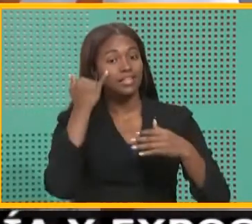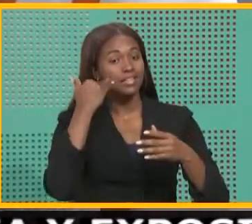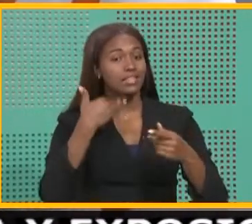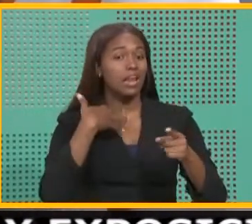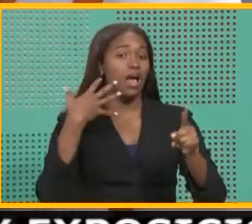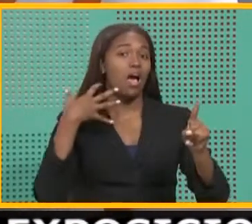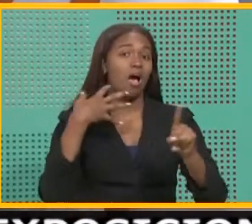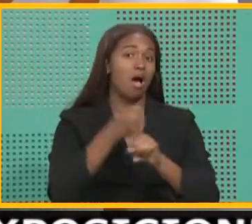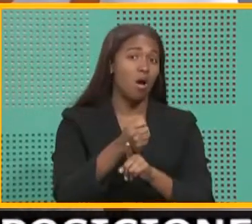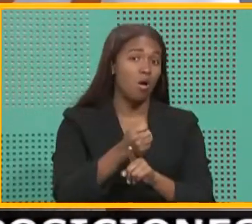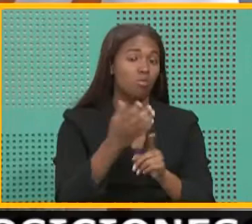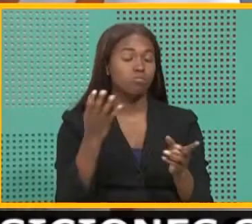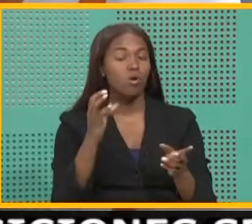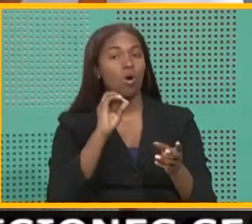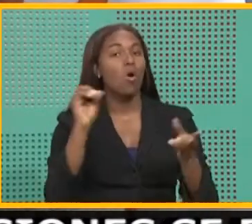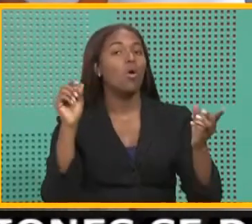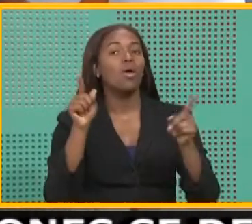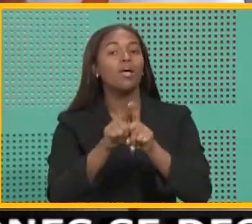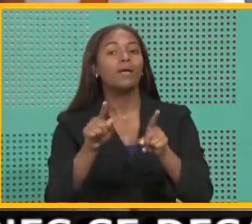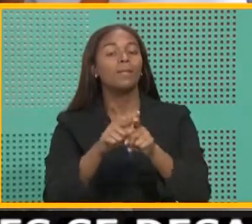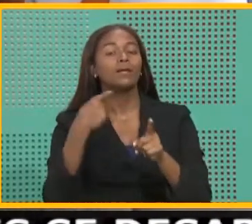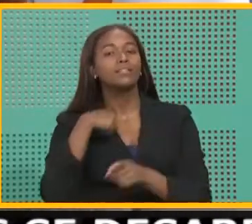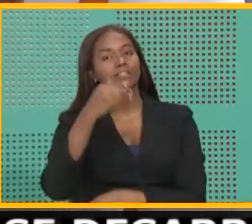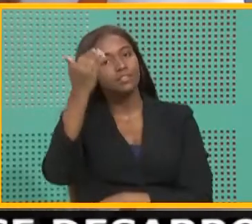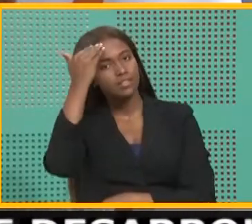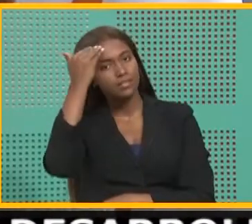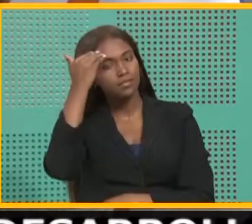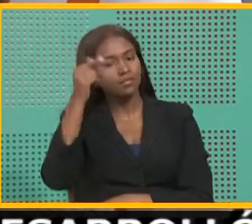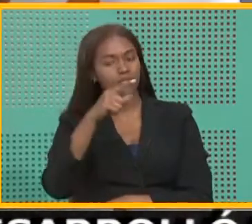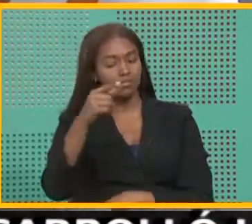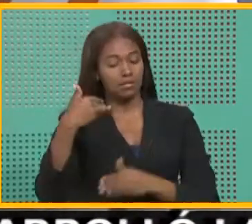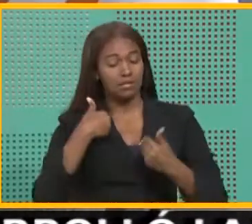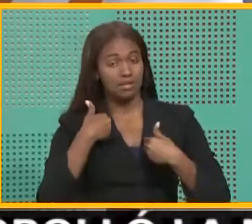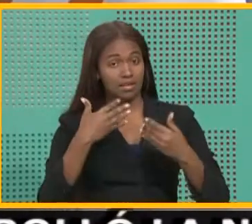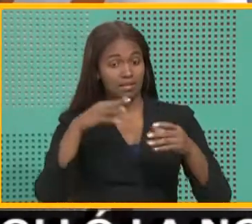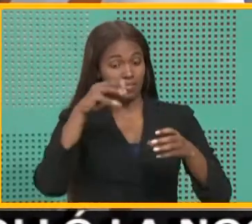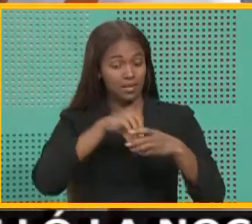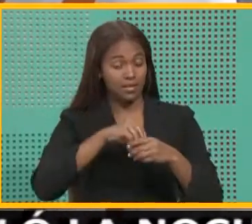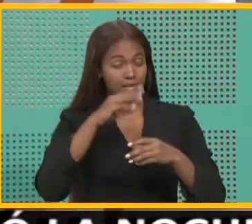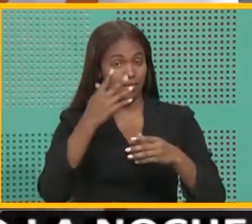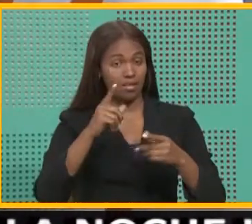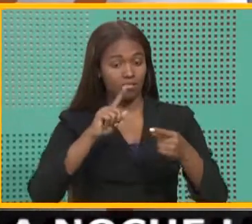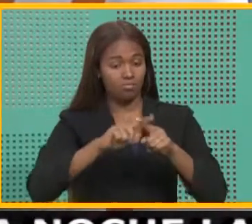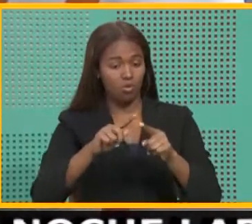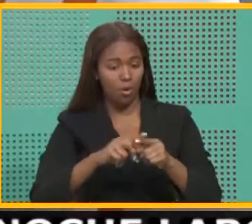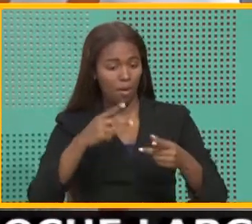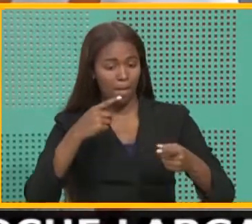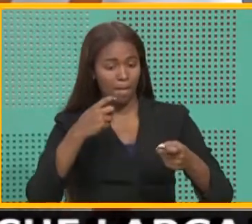accidente, sino también sabemos que los problemas cardiovasculares como